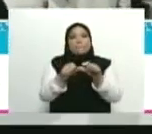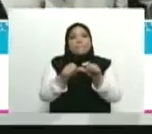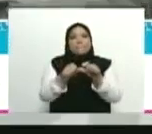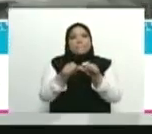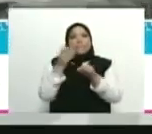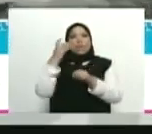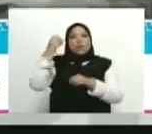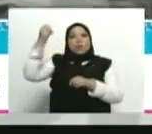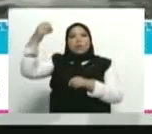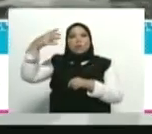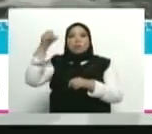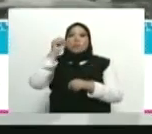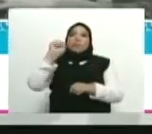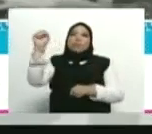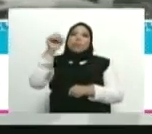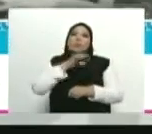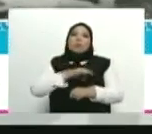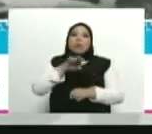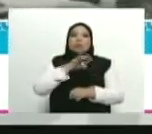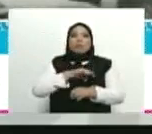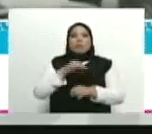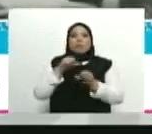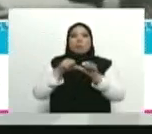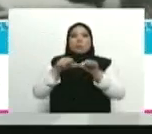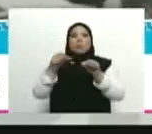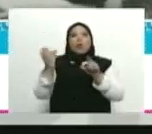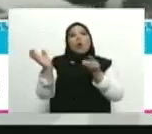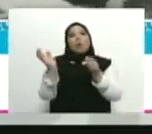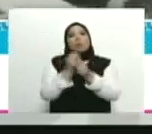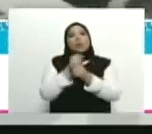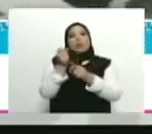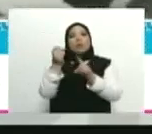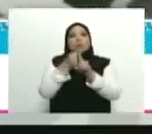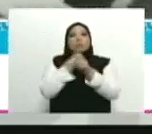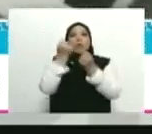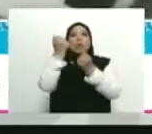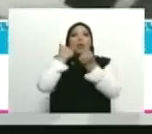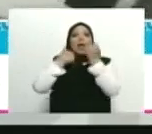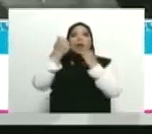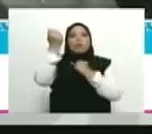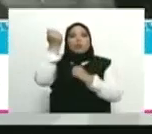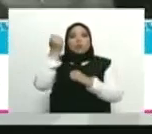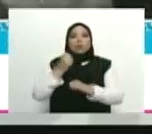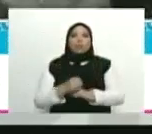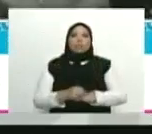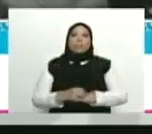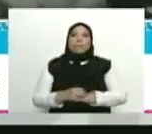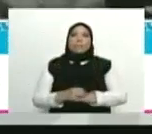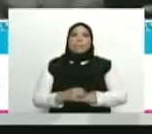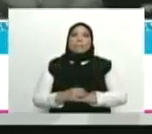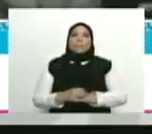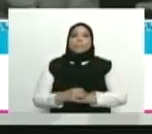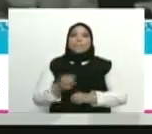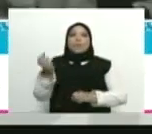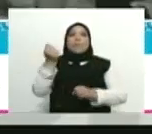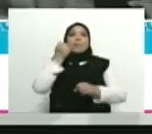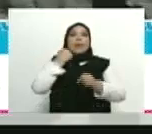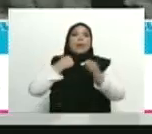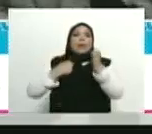el socialismo se conquista peleando, peleando,